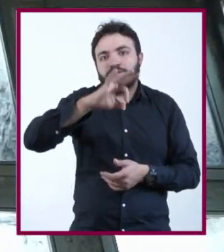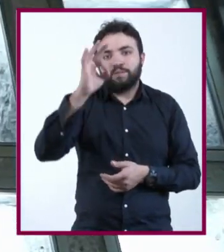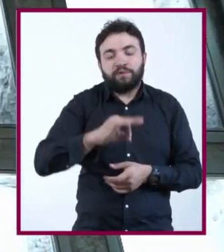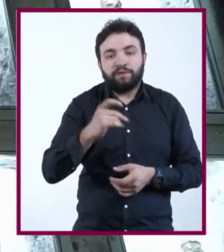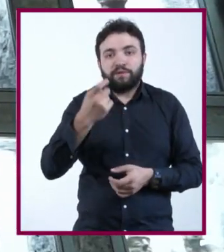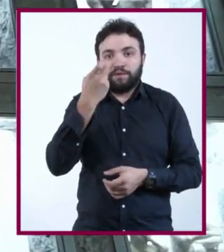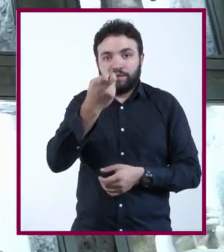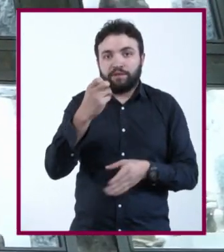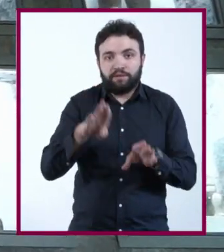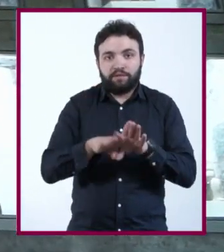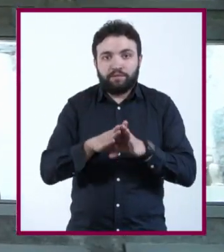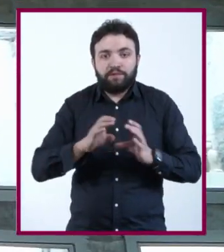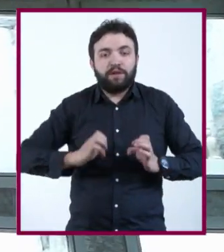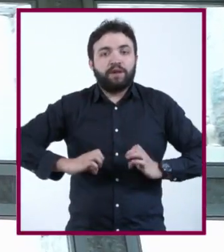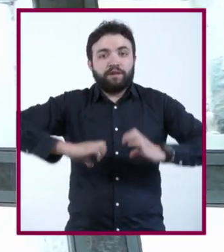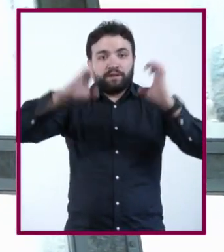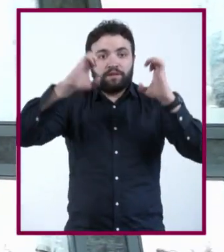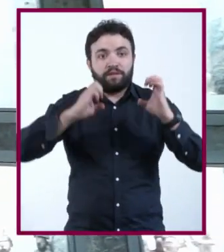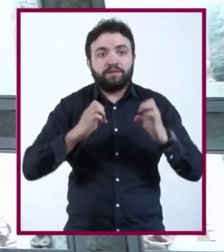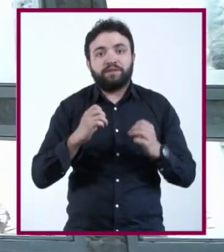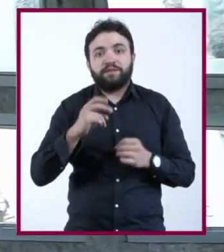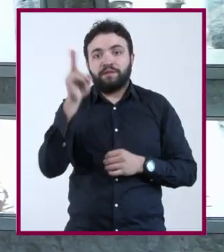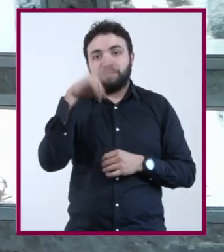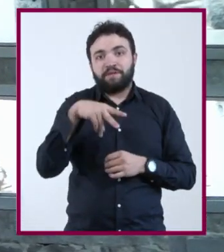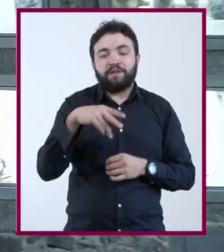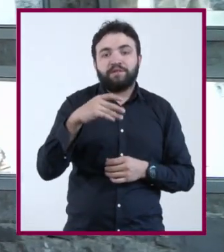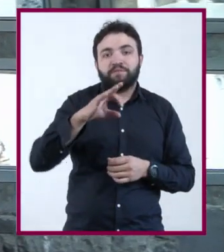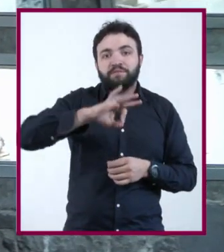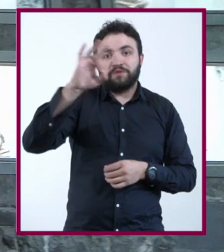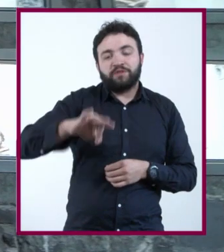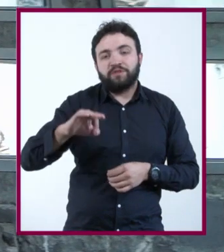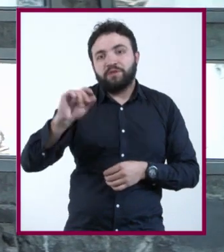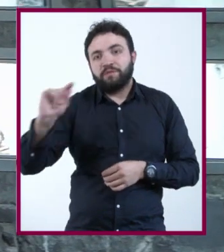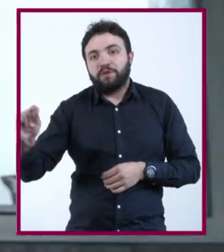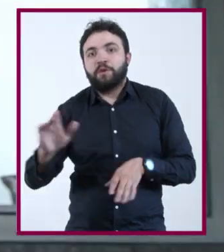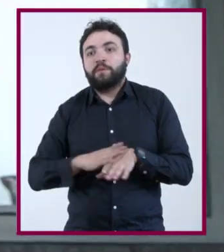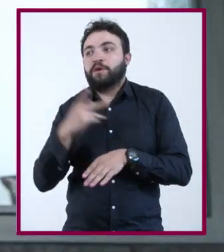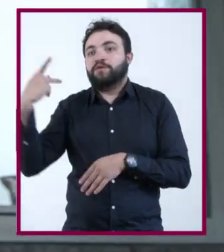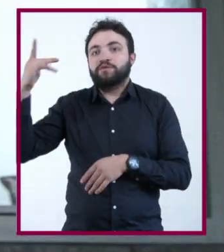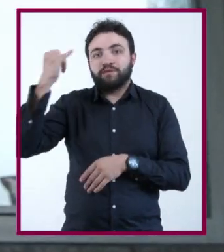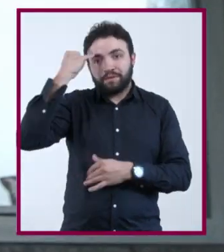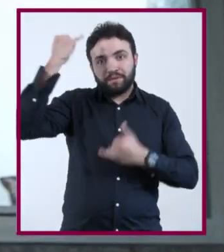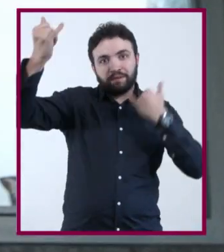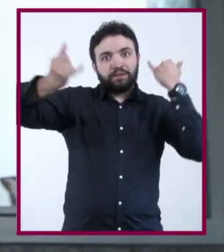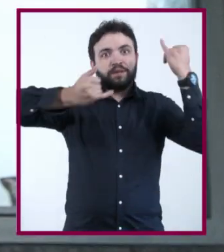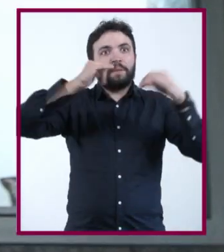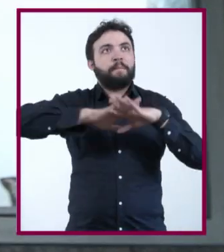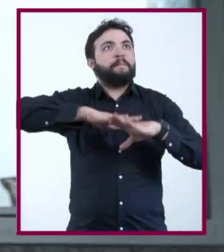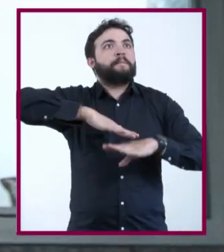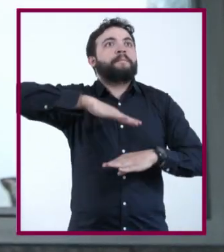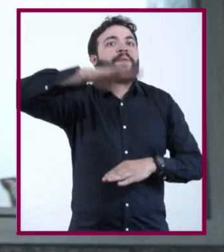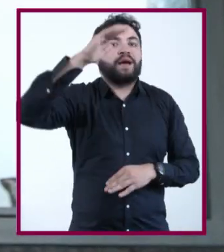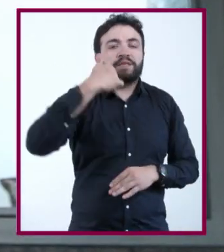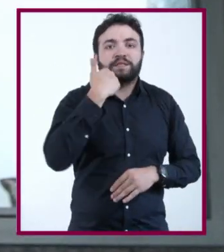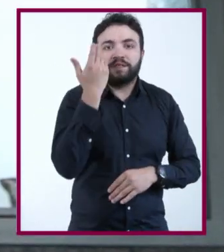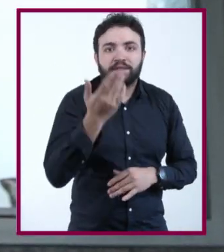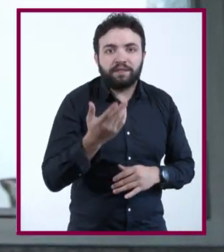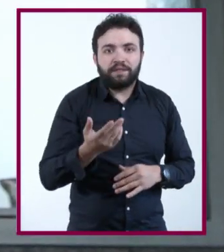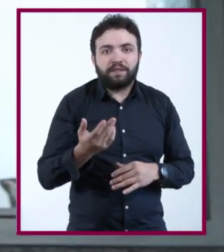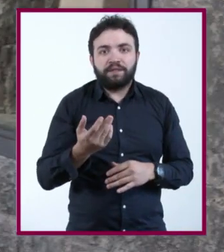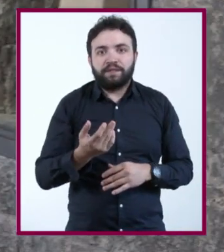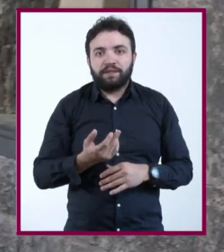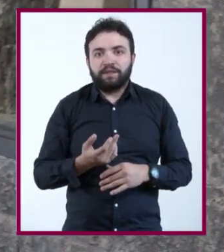este edificio en el que estamos, es un porcentaje súper chiquito de un gran proyecto que tenía Diego Rivera y que otros artistas también